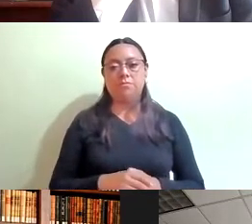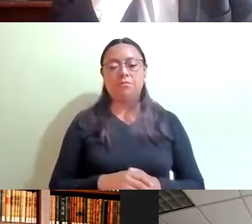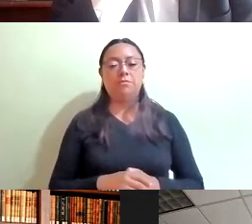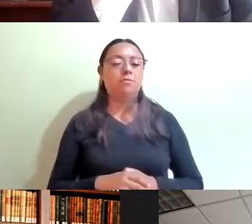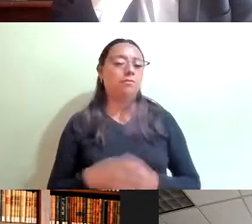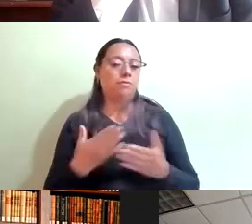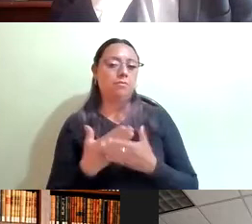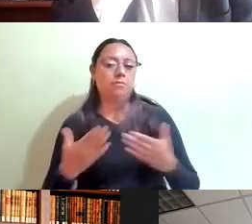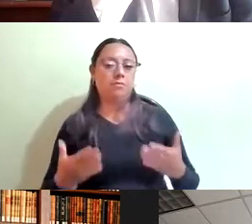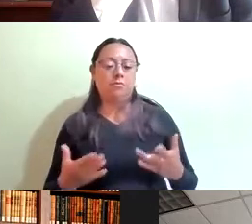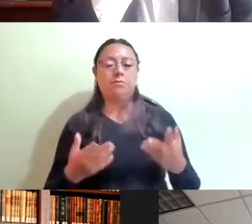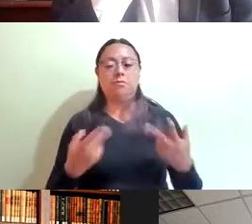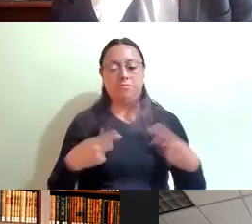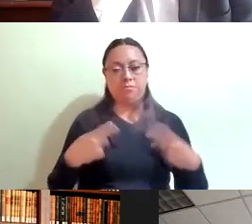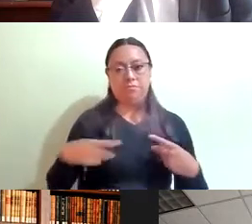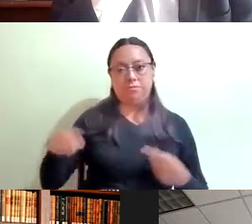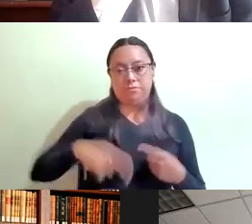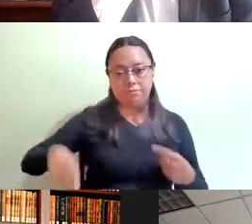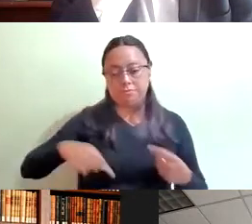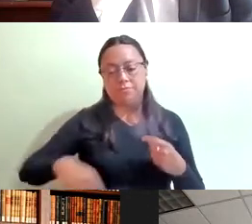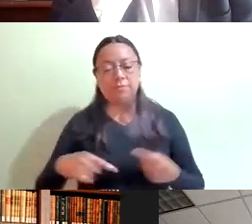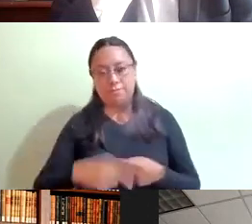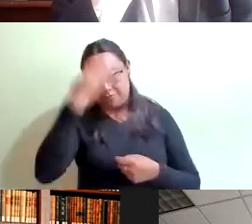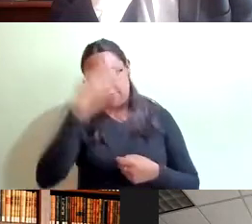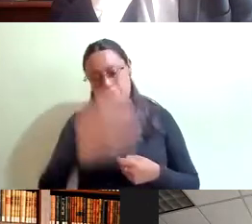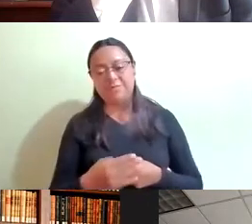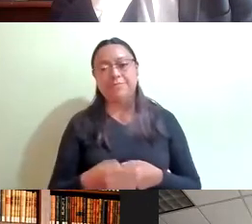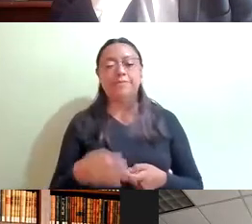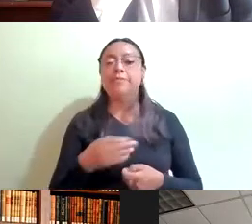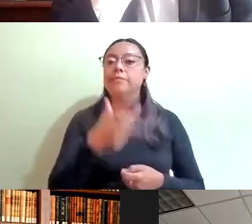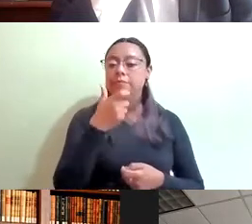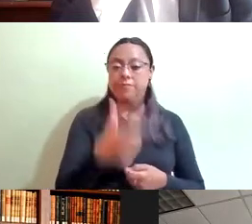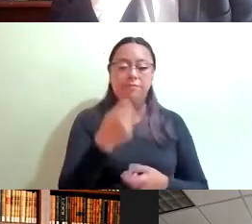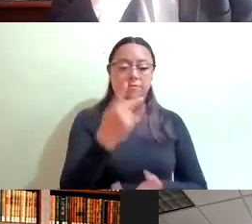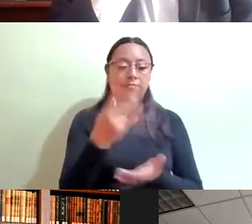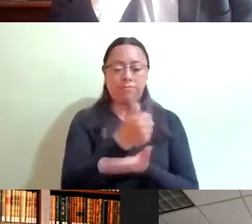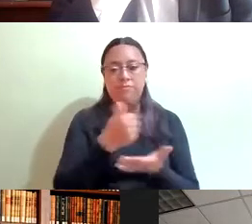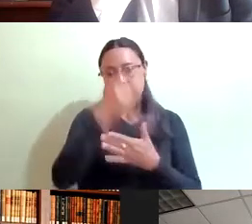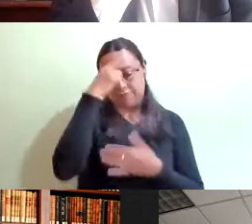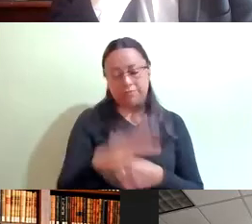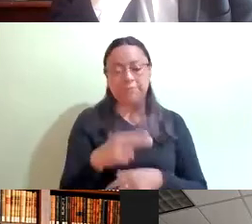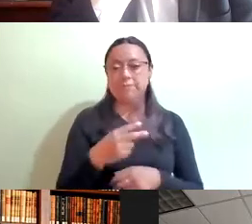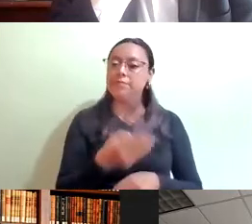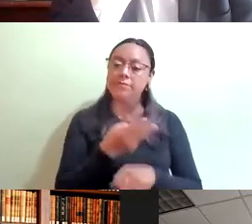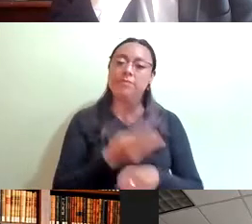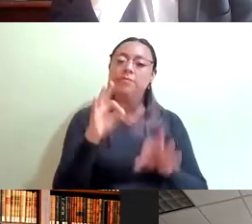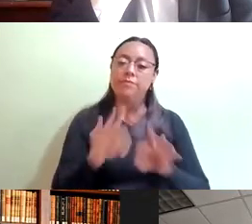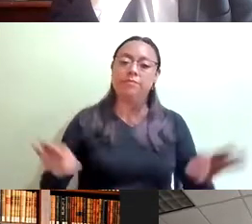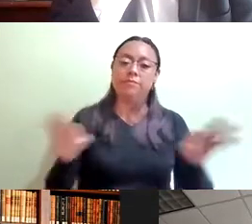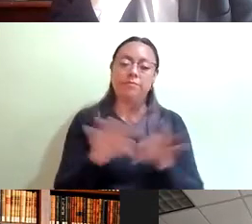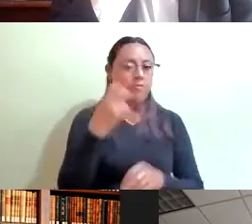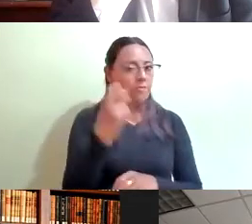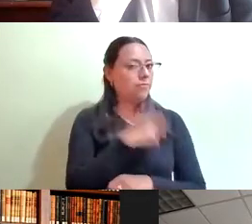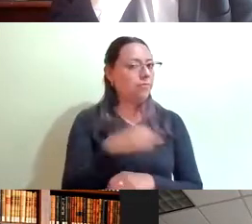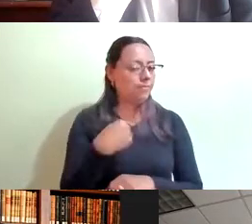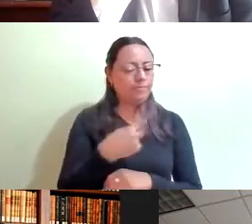estado que guardan las finanzas de la ciudad es de altísima relevancia, motivo por el cual no estimamos